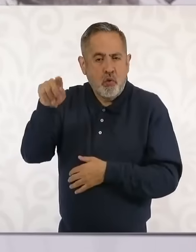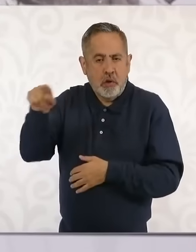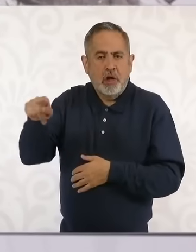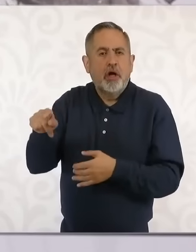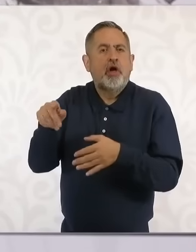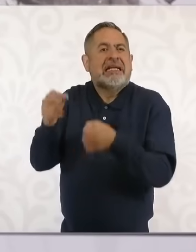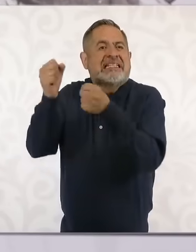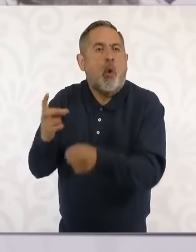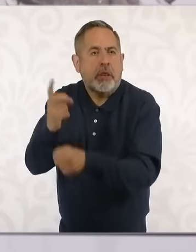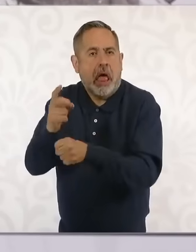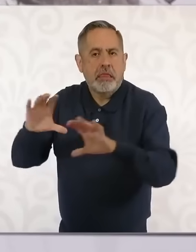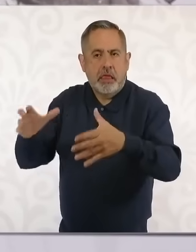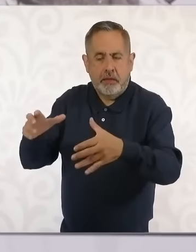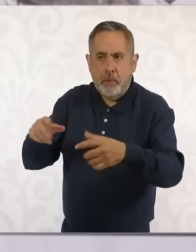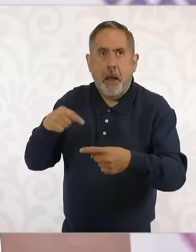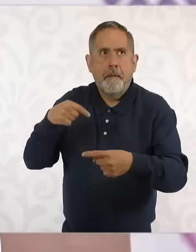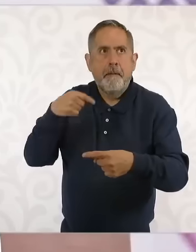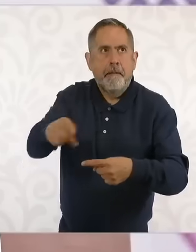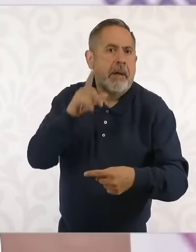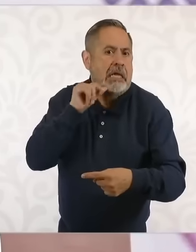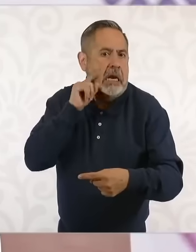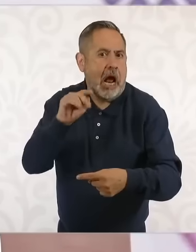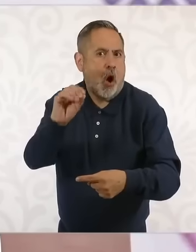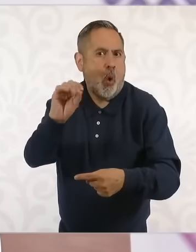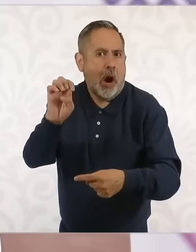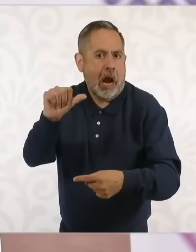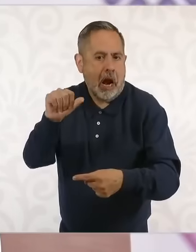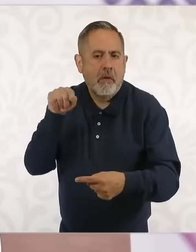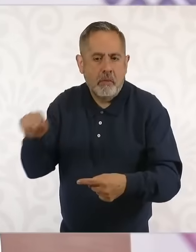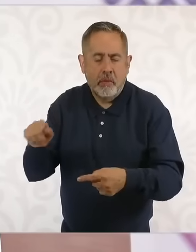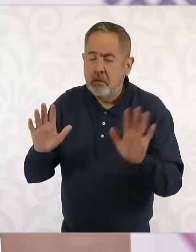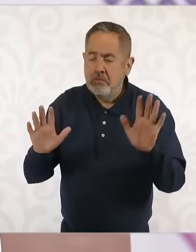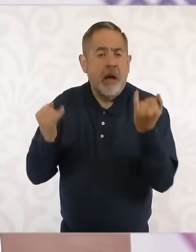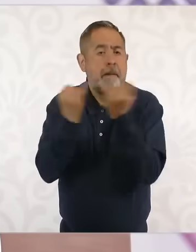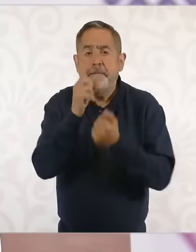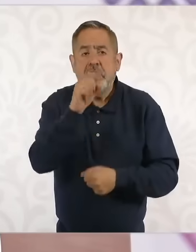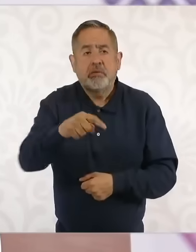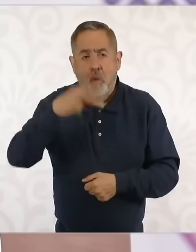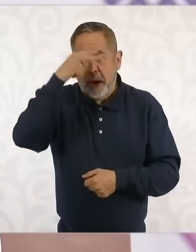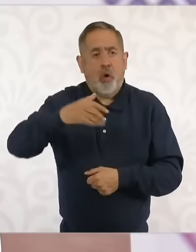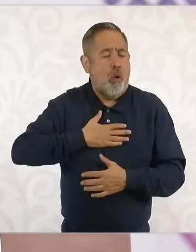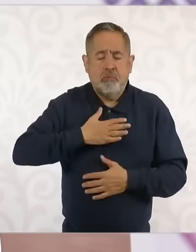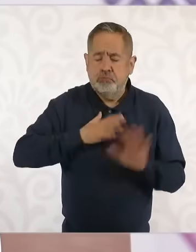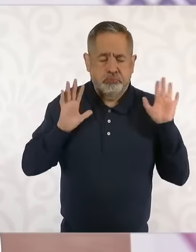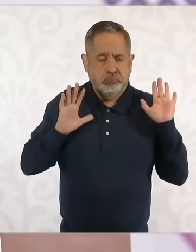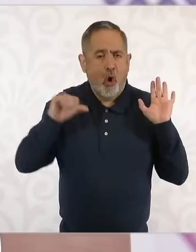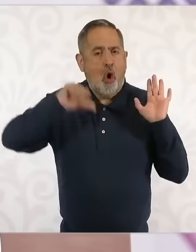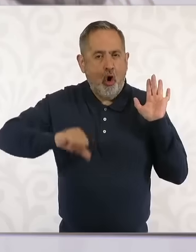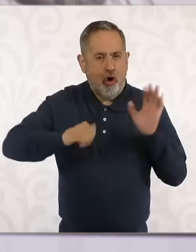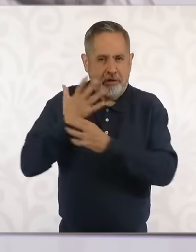mañana hay una reunión de la OEA y esta va a ser la posición de México, la que dije el día de hoy.